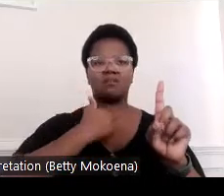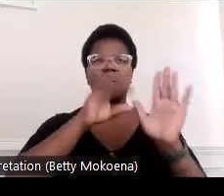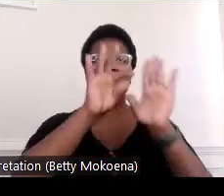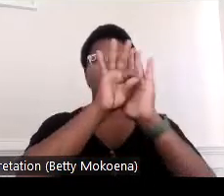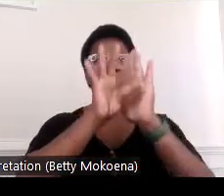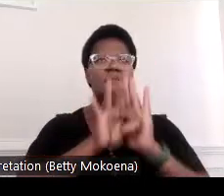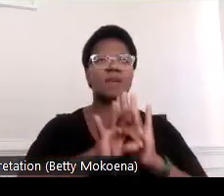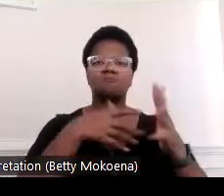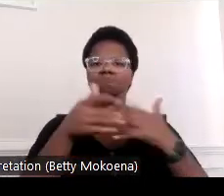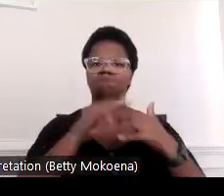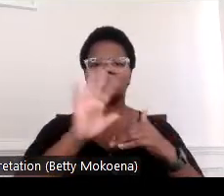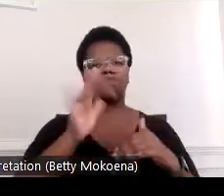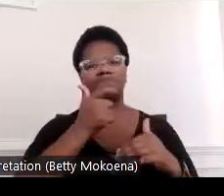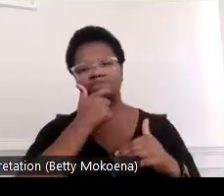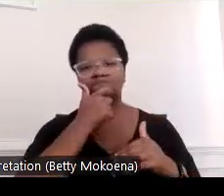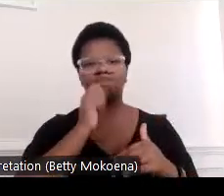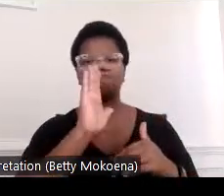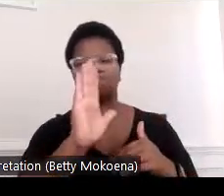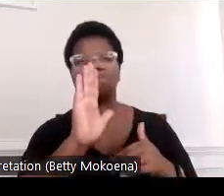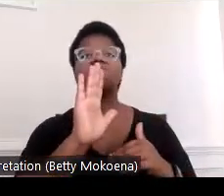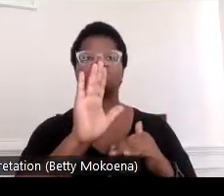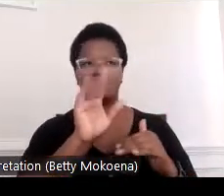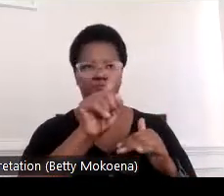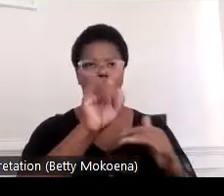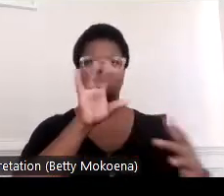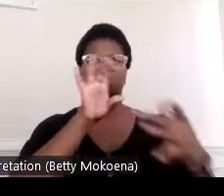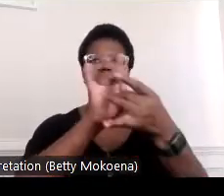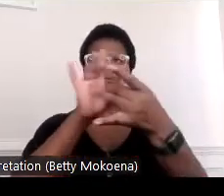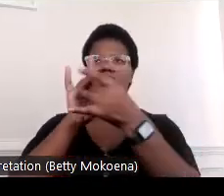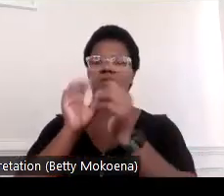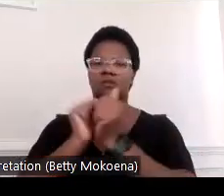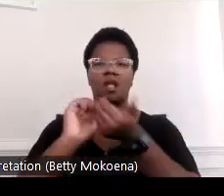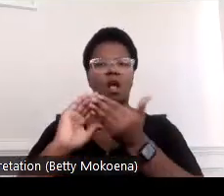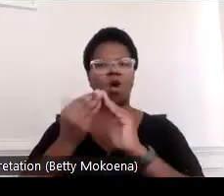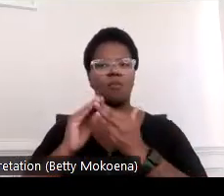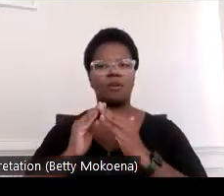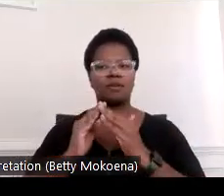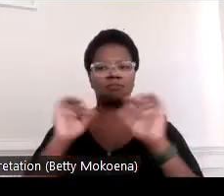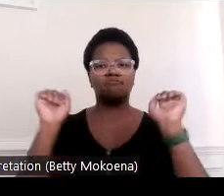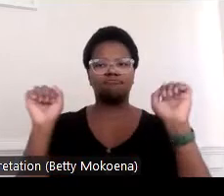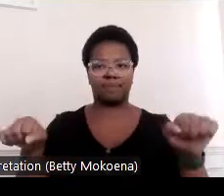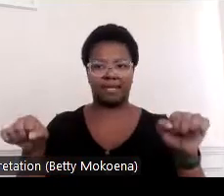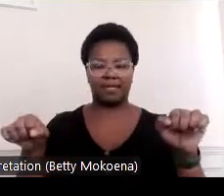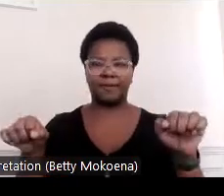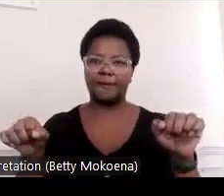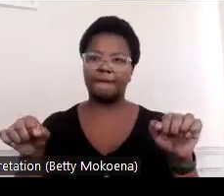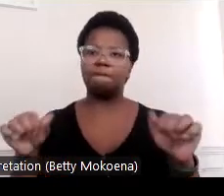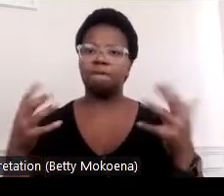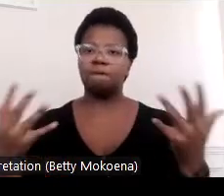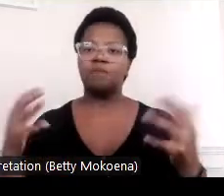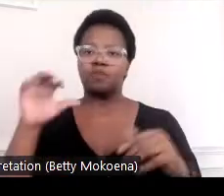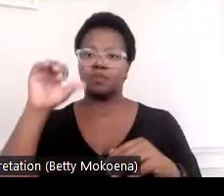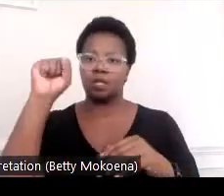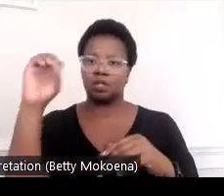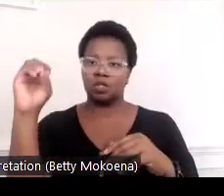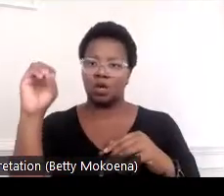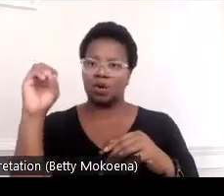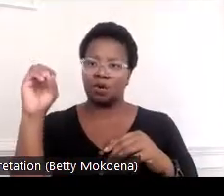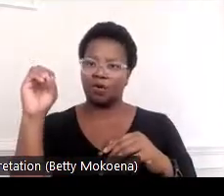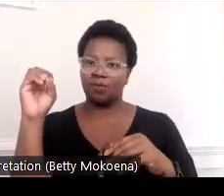discapacidades tengan elecciones que tengan elecciones y que puedan sentirse conectadas a la comunidad